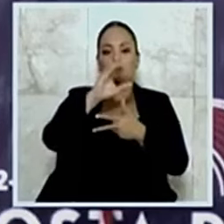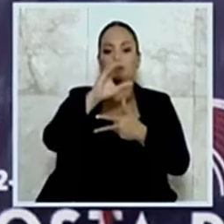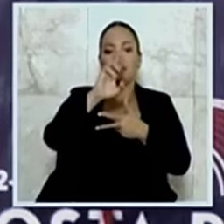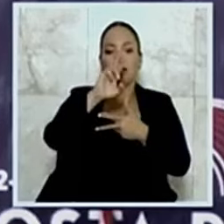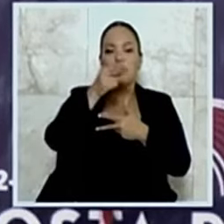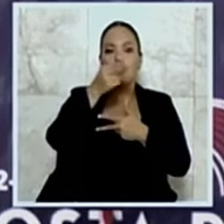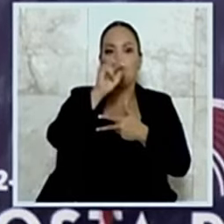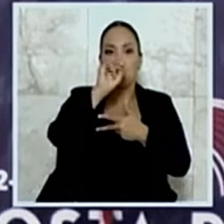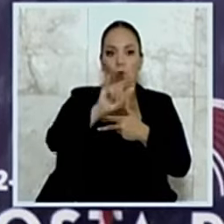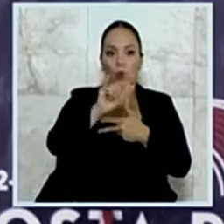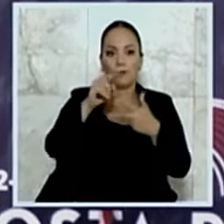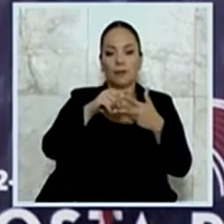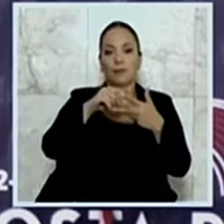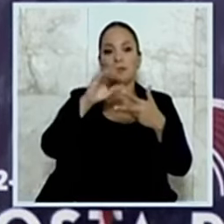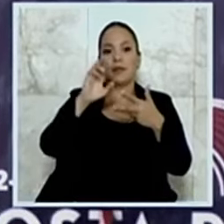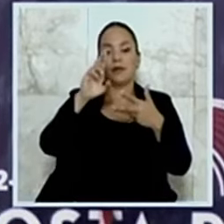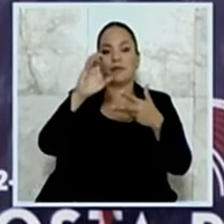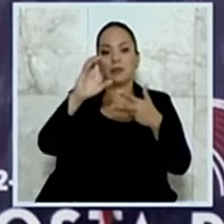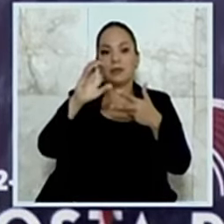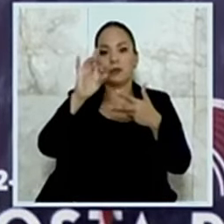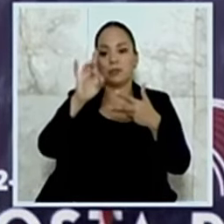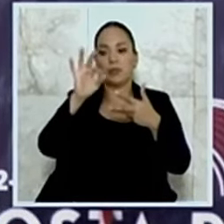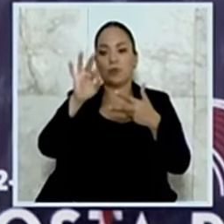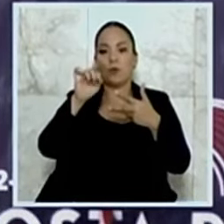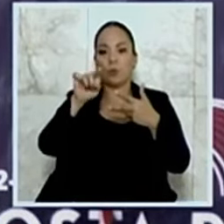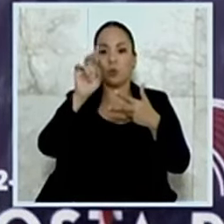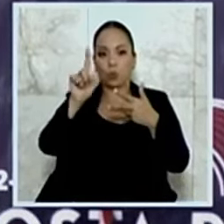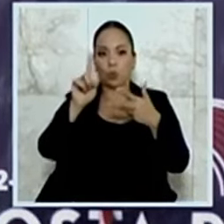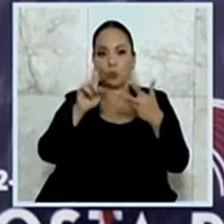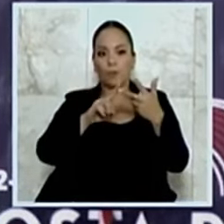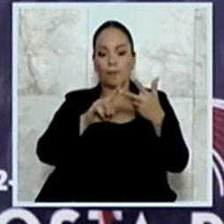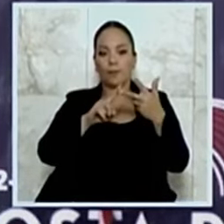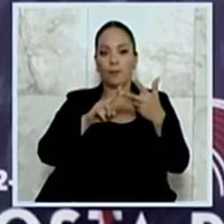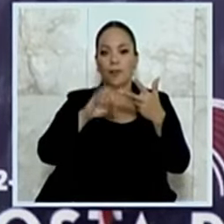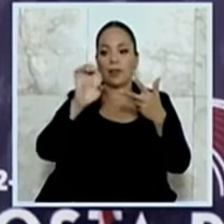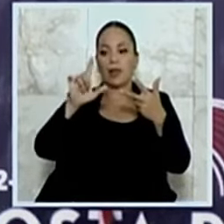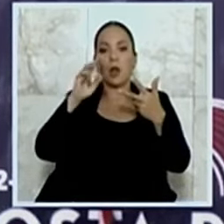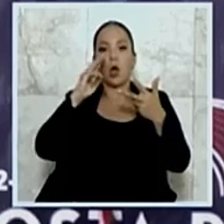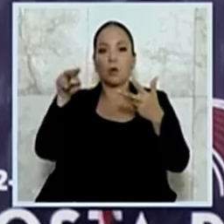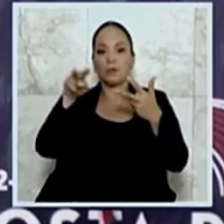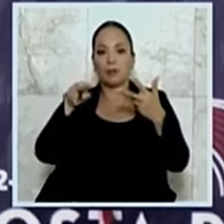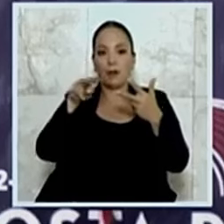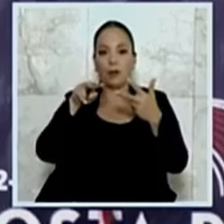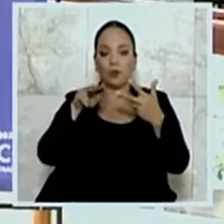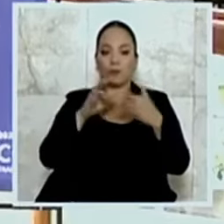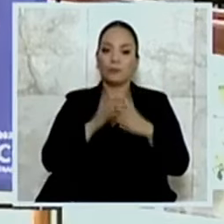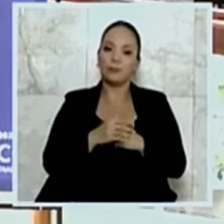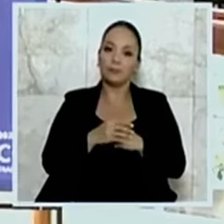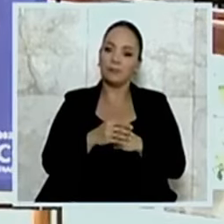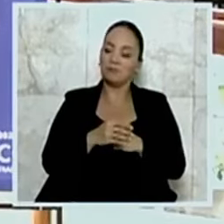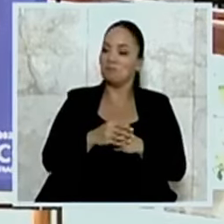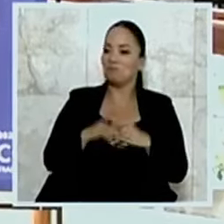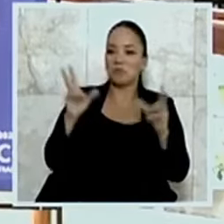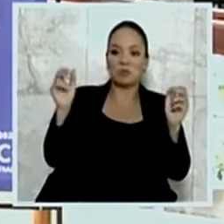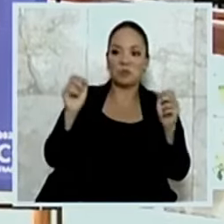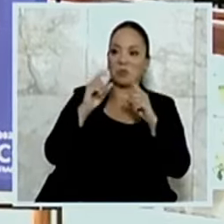Hoy, al Observador y a otro más. Aquí sí, bueno. CR Hoy,